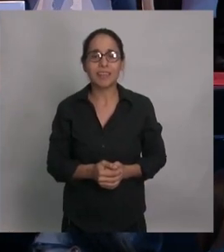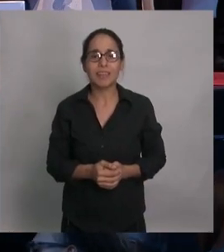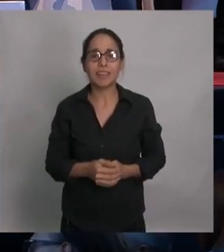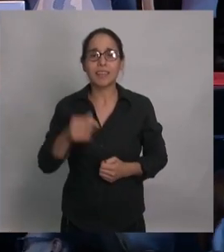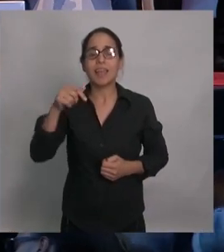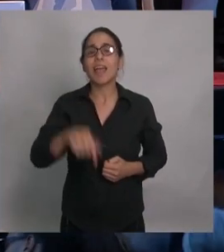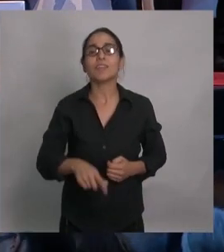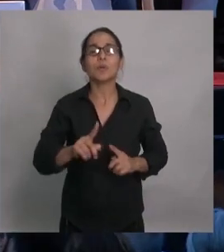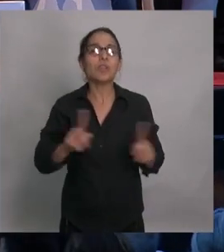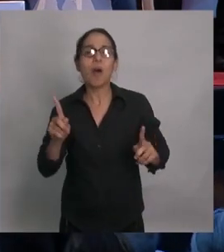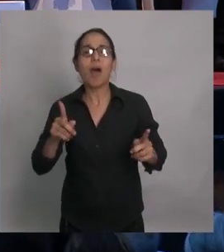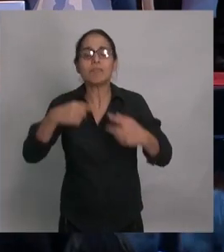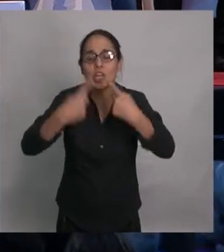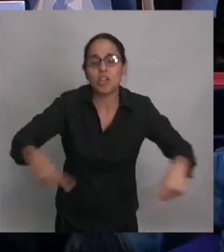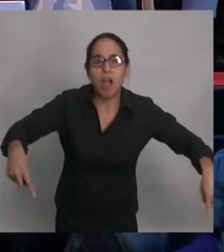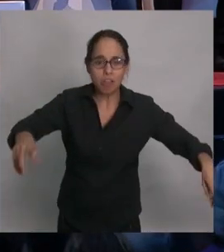bilmaterialismo.